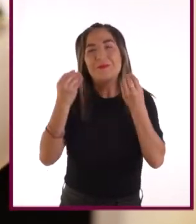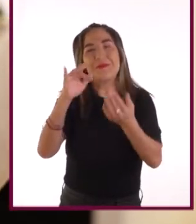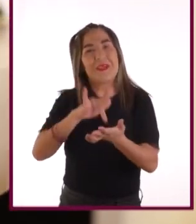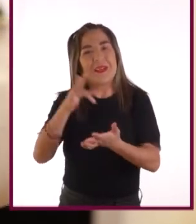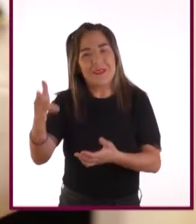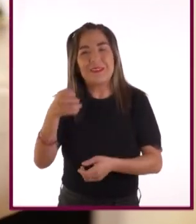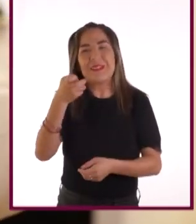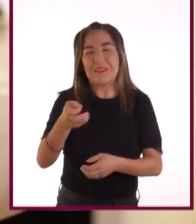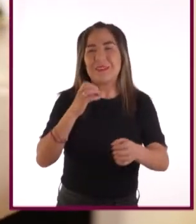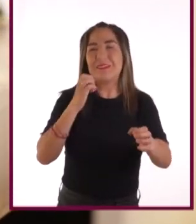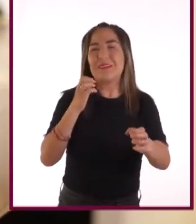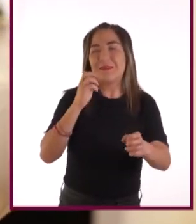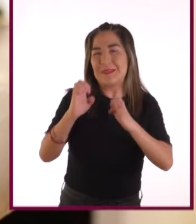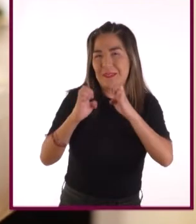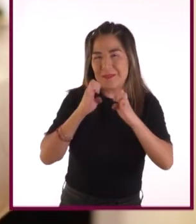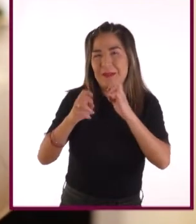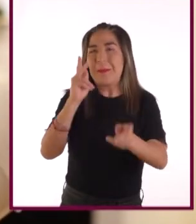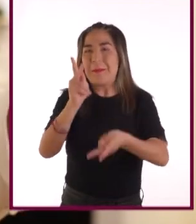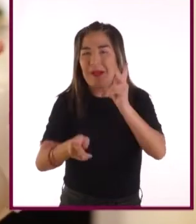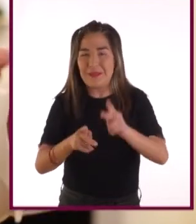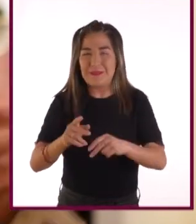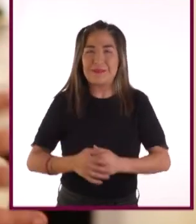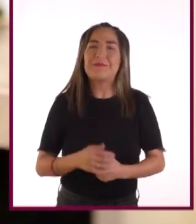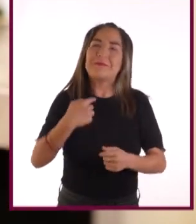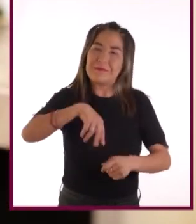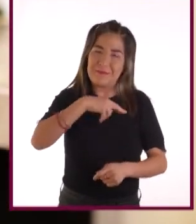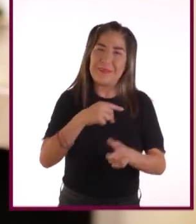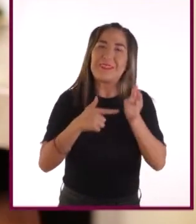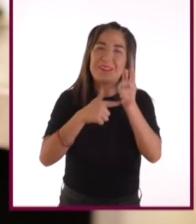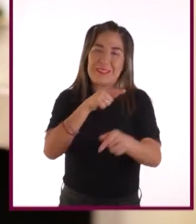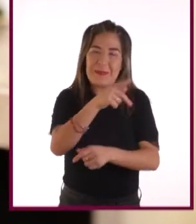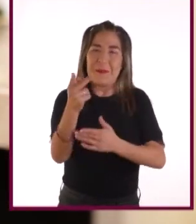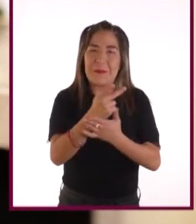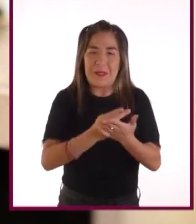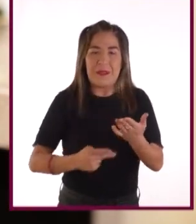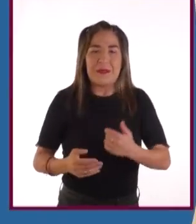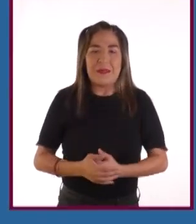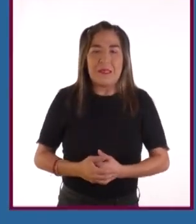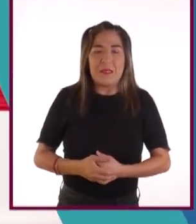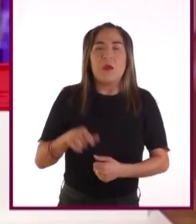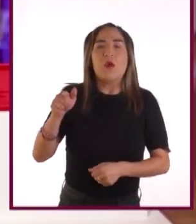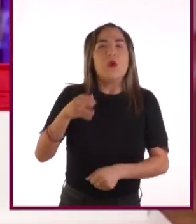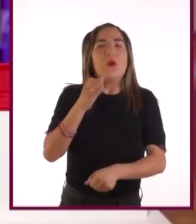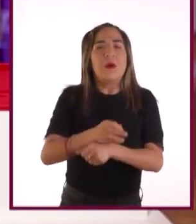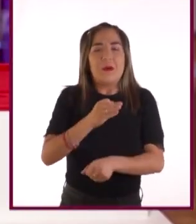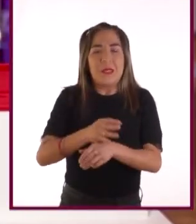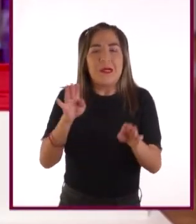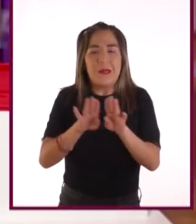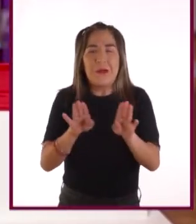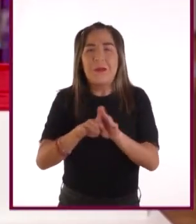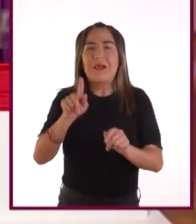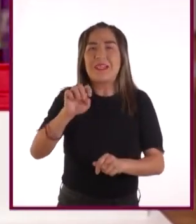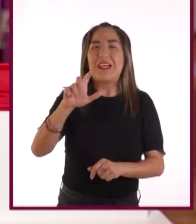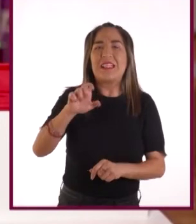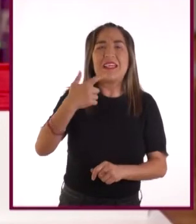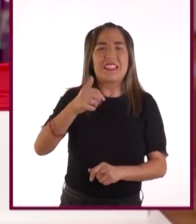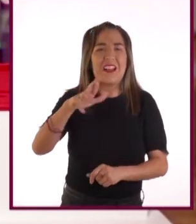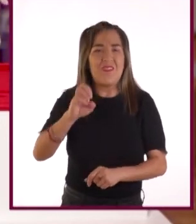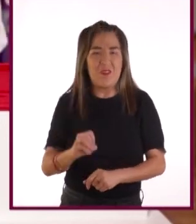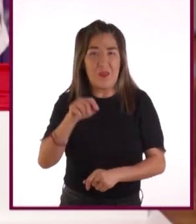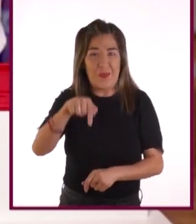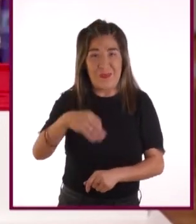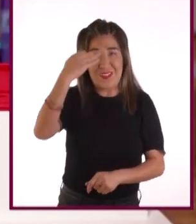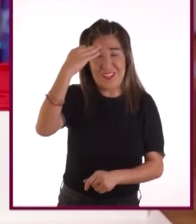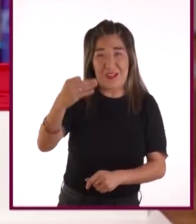programa, y te agradecemos mucho esta plática y esta entrevista, y nosotros continuamos con el programa. Usar un telégrafo en nuestros días puede parecer un